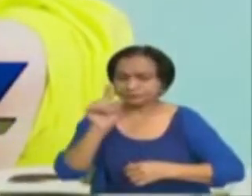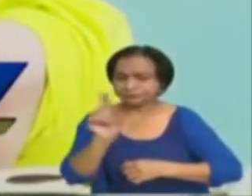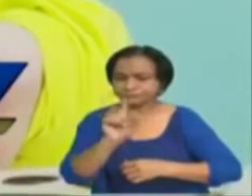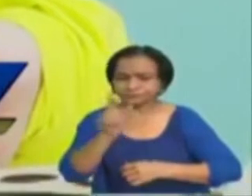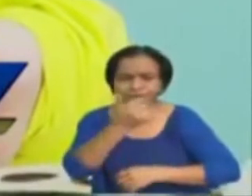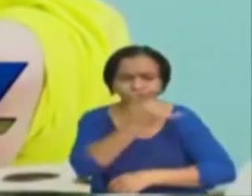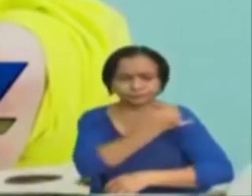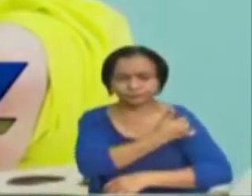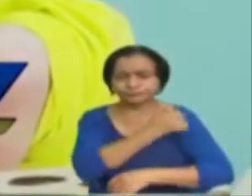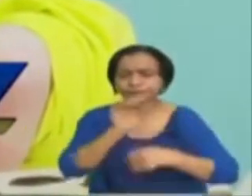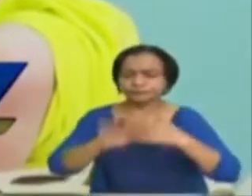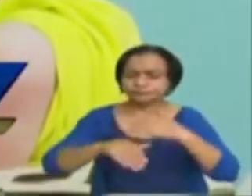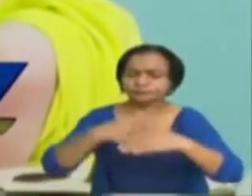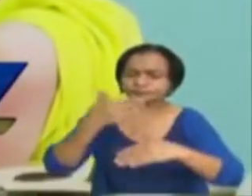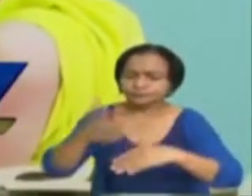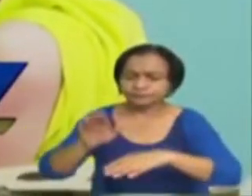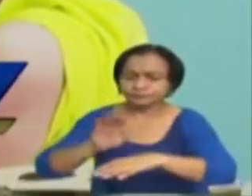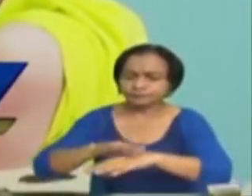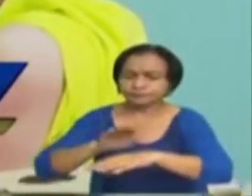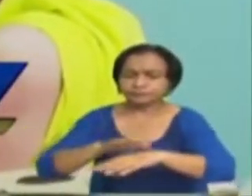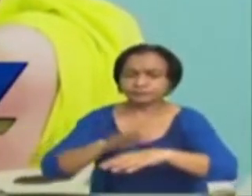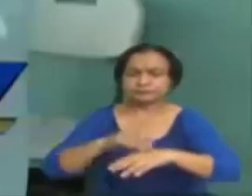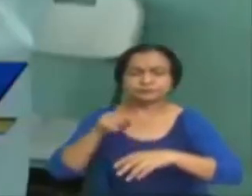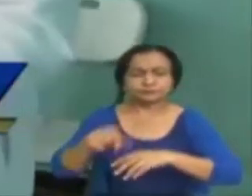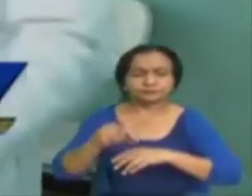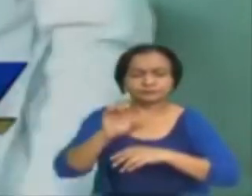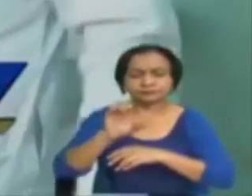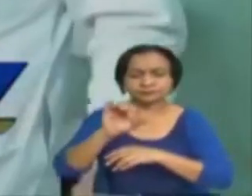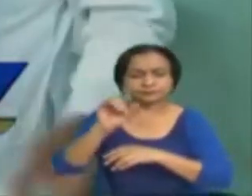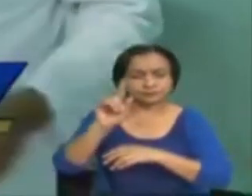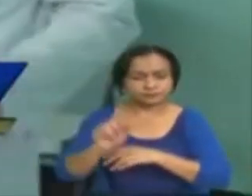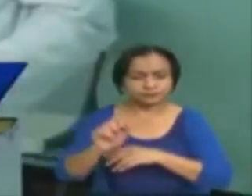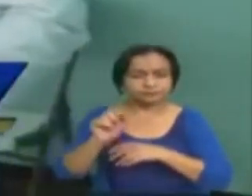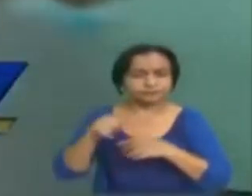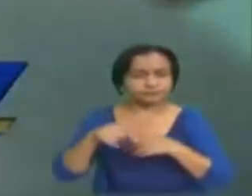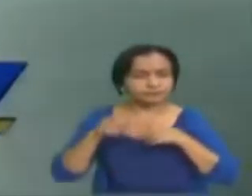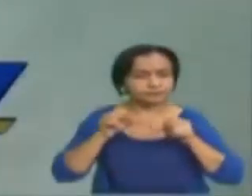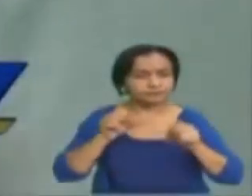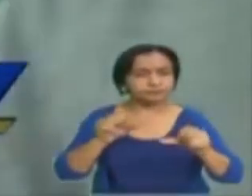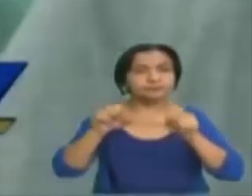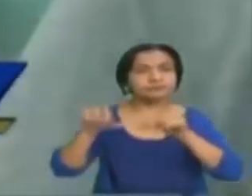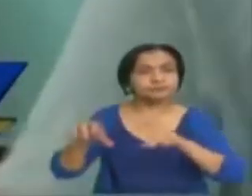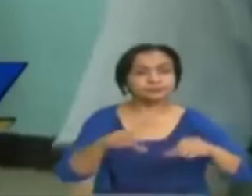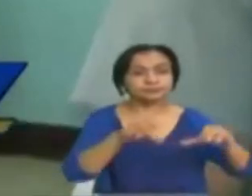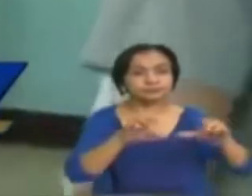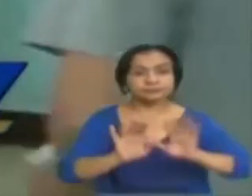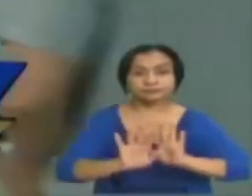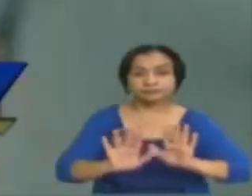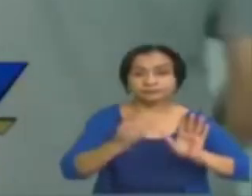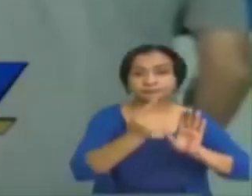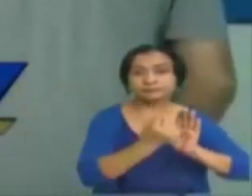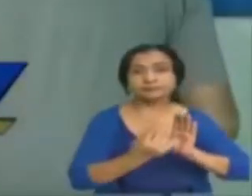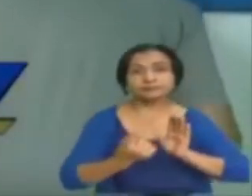de la segunda dosis de la vacuna Covishield que